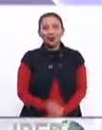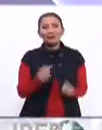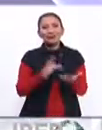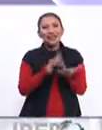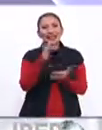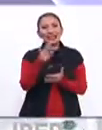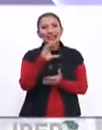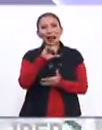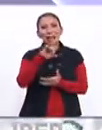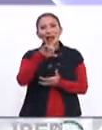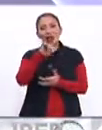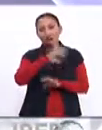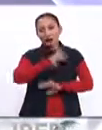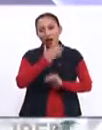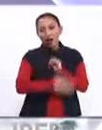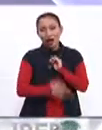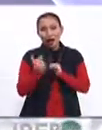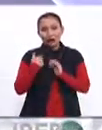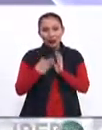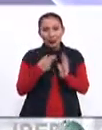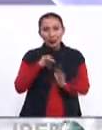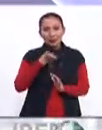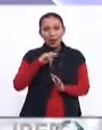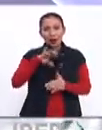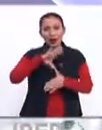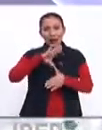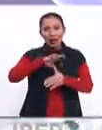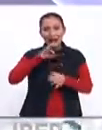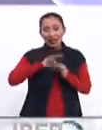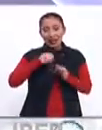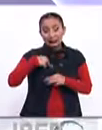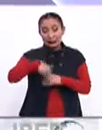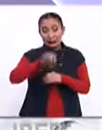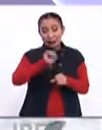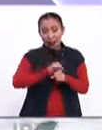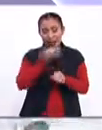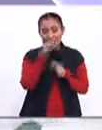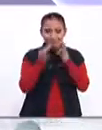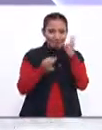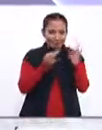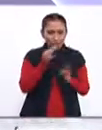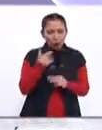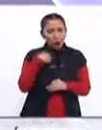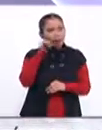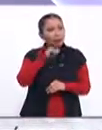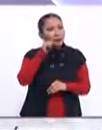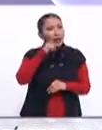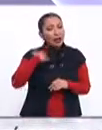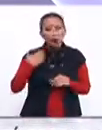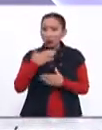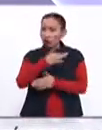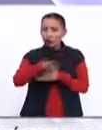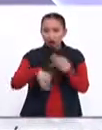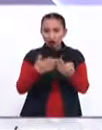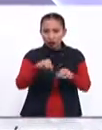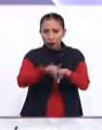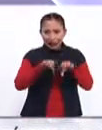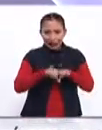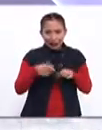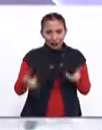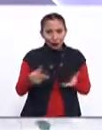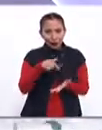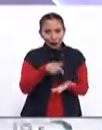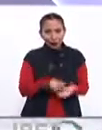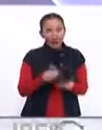Muchas gracias, Camilo. Así llegamos al final de esta emisión de Iberoamérica al Día y de esta semana informativa. Como siempre, a nombre de todos los que hacemos posible